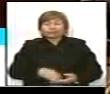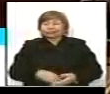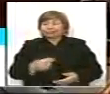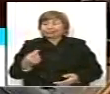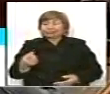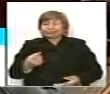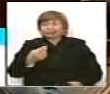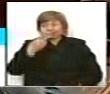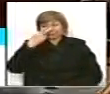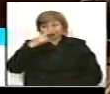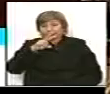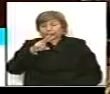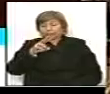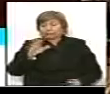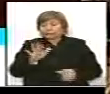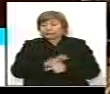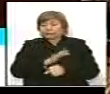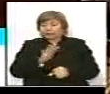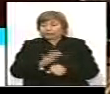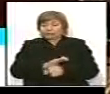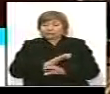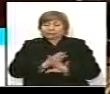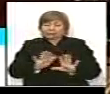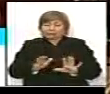solo mirarlos a ellos ya es suficiente para...